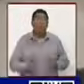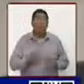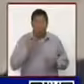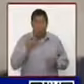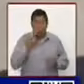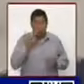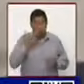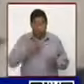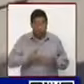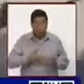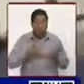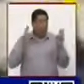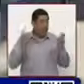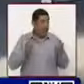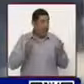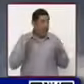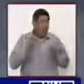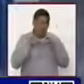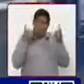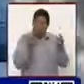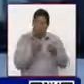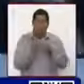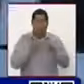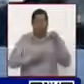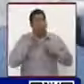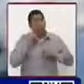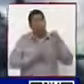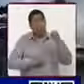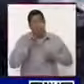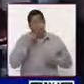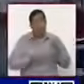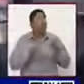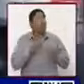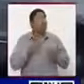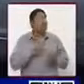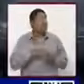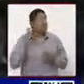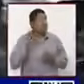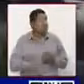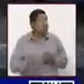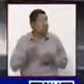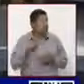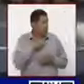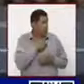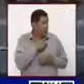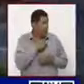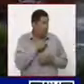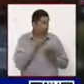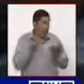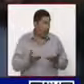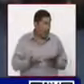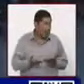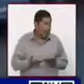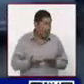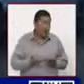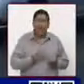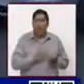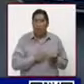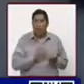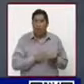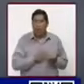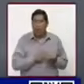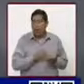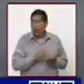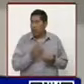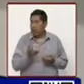atravesando, particularmente ahí en el departamento de Oruro. El resultado de eso, hemos visto de que hay una deficiencia, hay